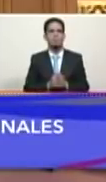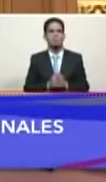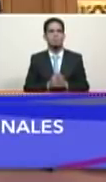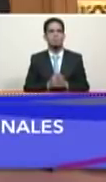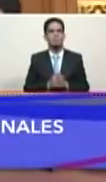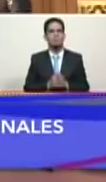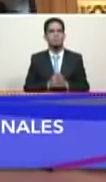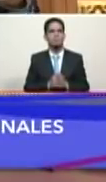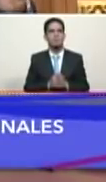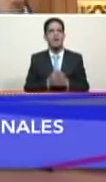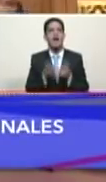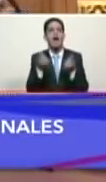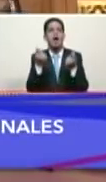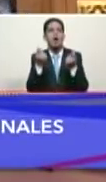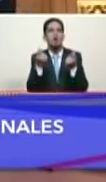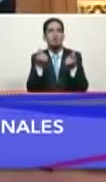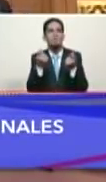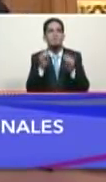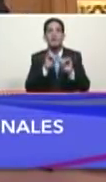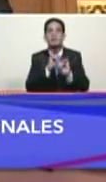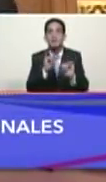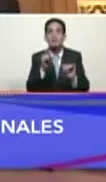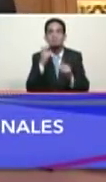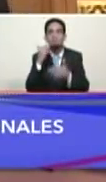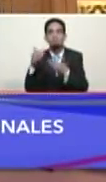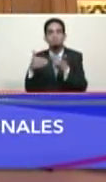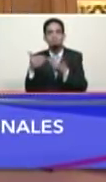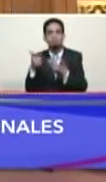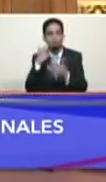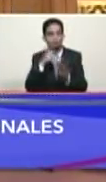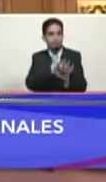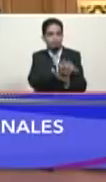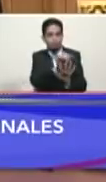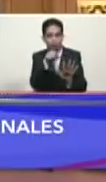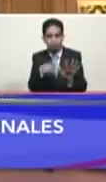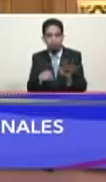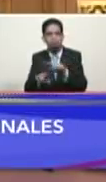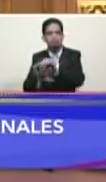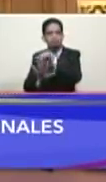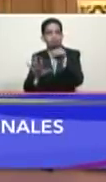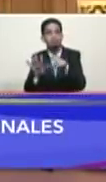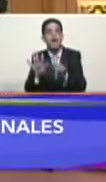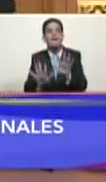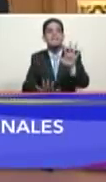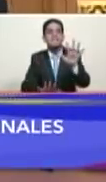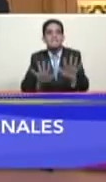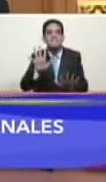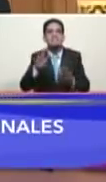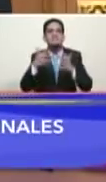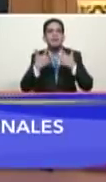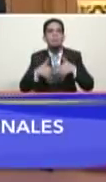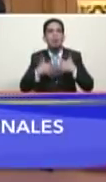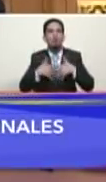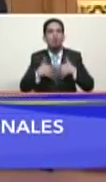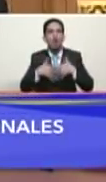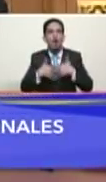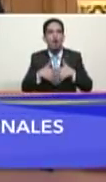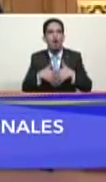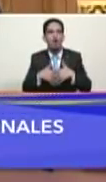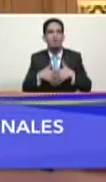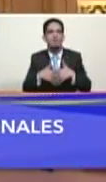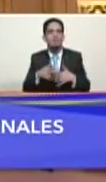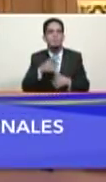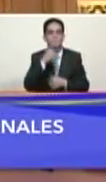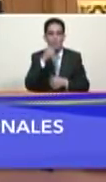Y la economía, bueno, ya posicionándose con 15 motores, con una política económica nacional,